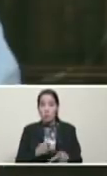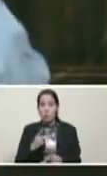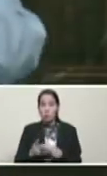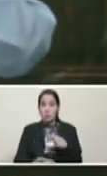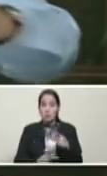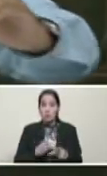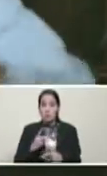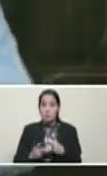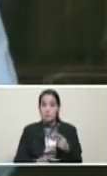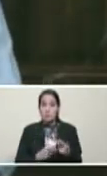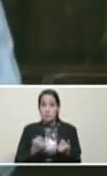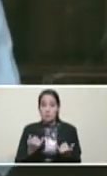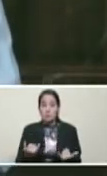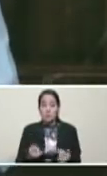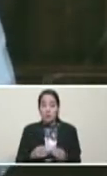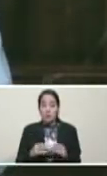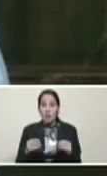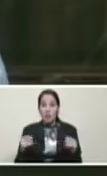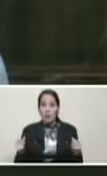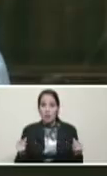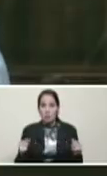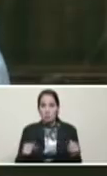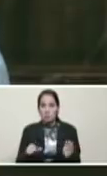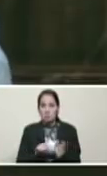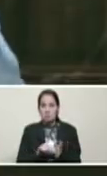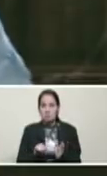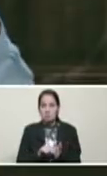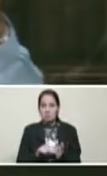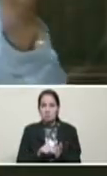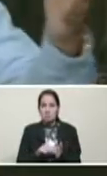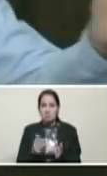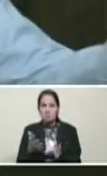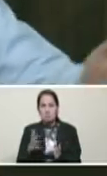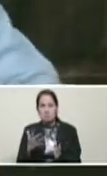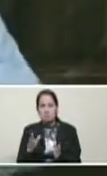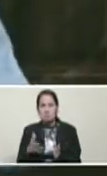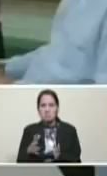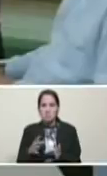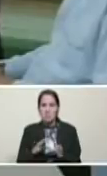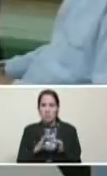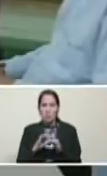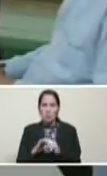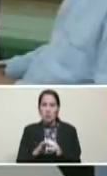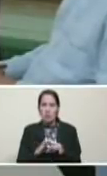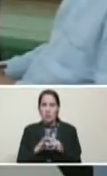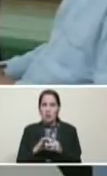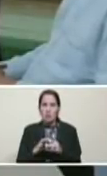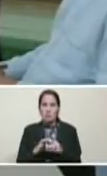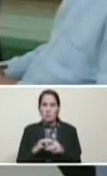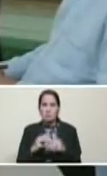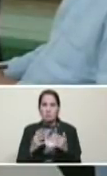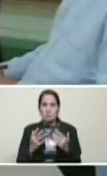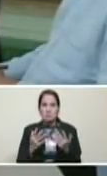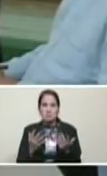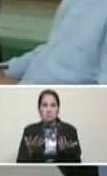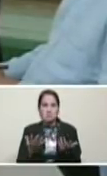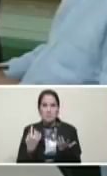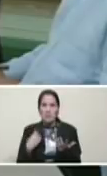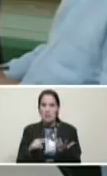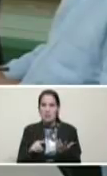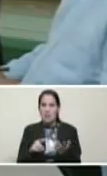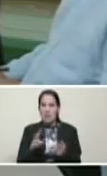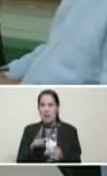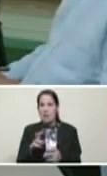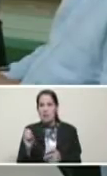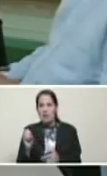sobre el terreno aproximadamente cada unidad popular de defensa integral tiene 30 o más